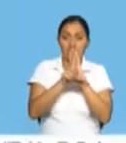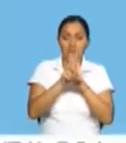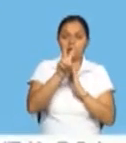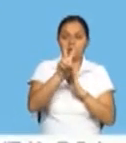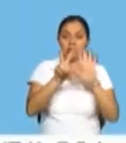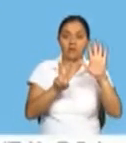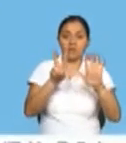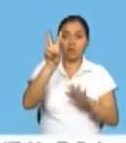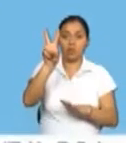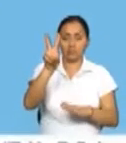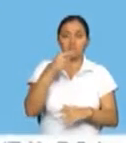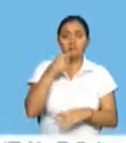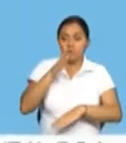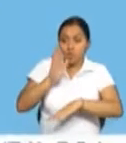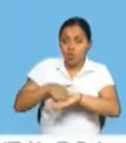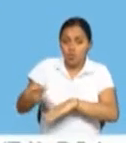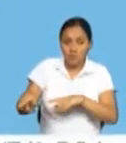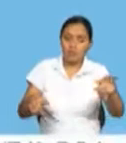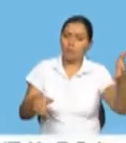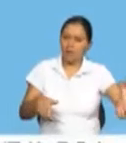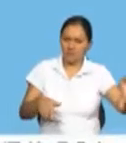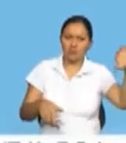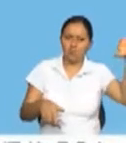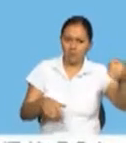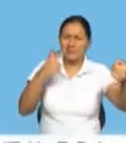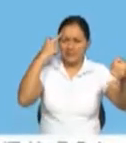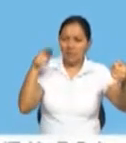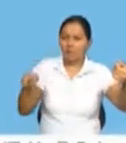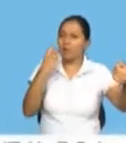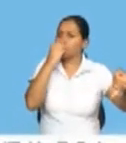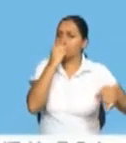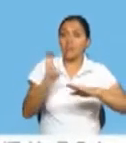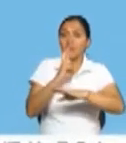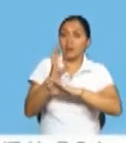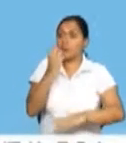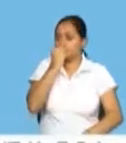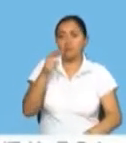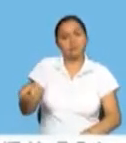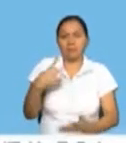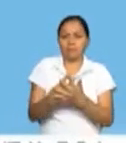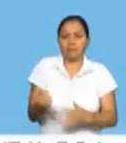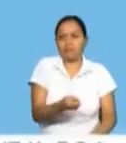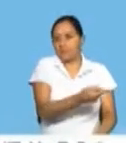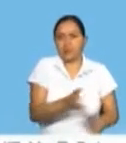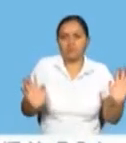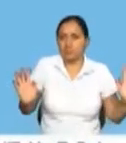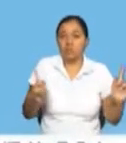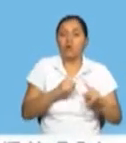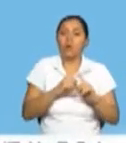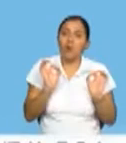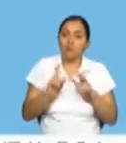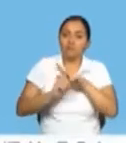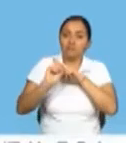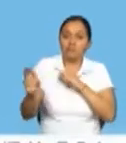COIP, lo comete quien intenta ocultar o desaparecer evidencia de un acto ilícito o ayuda a los implicados a esconderse o